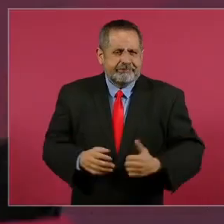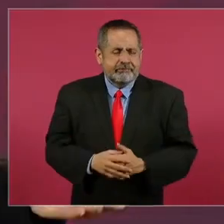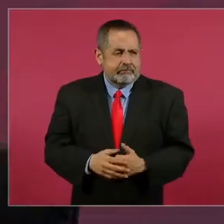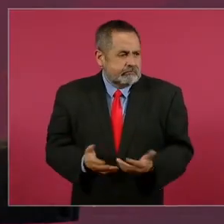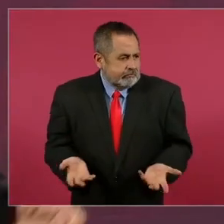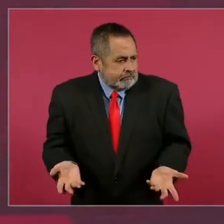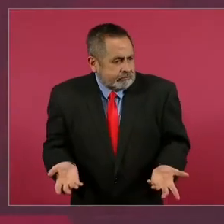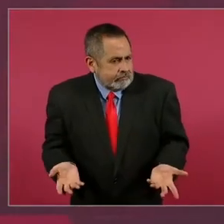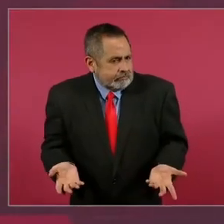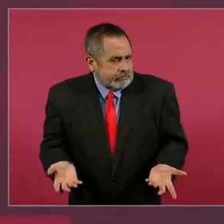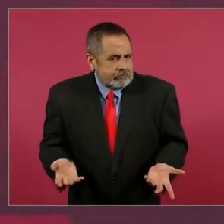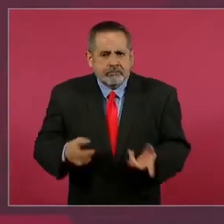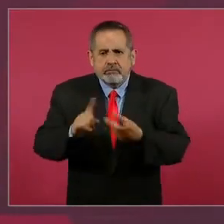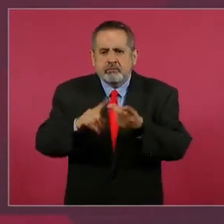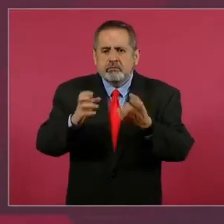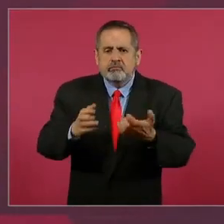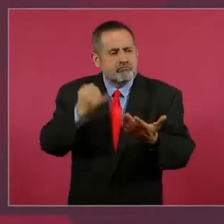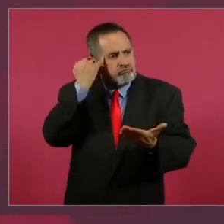¿Dónde están las propuestas?